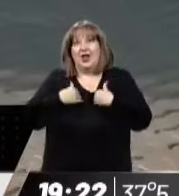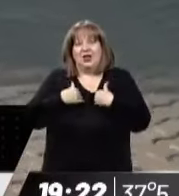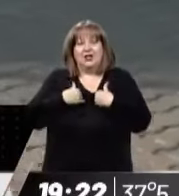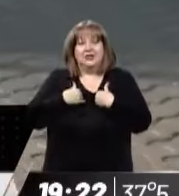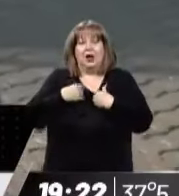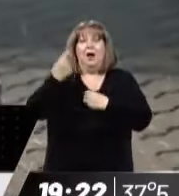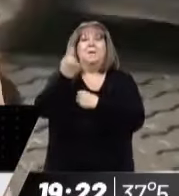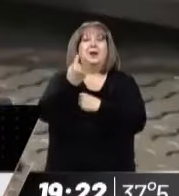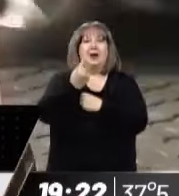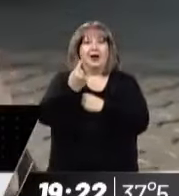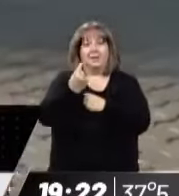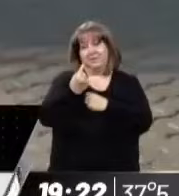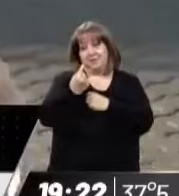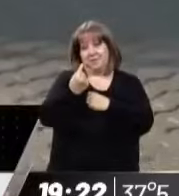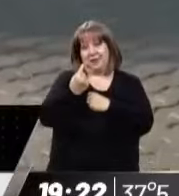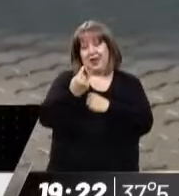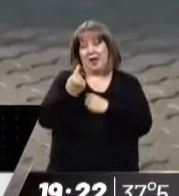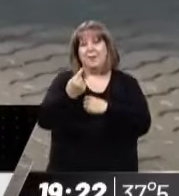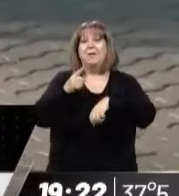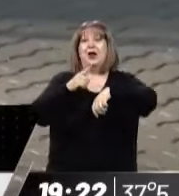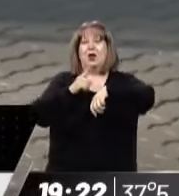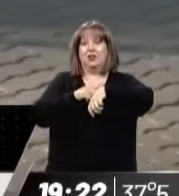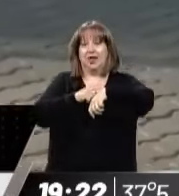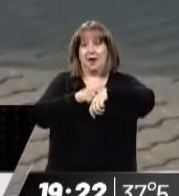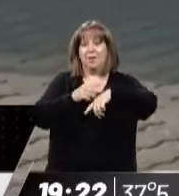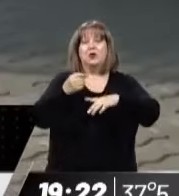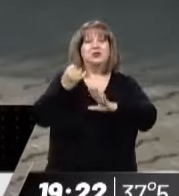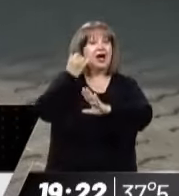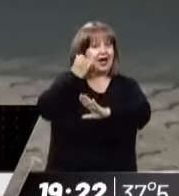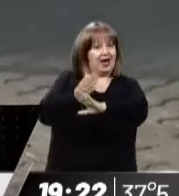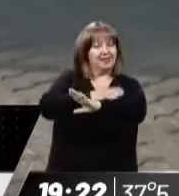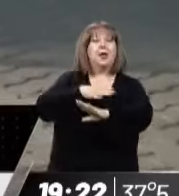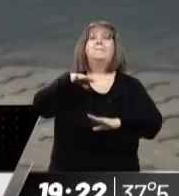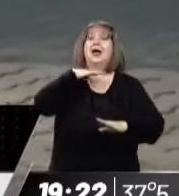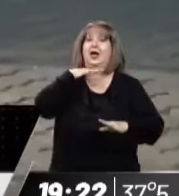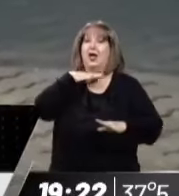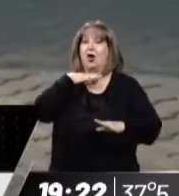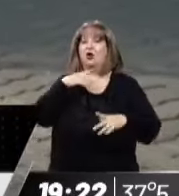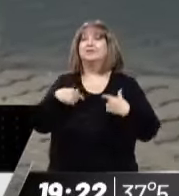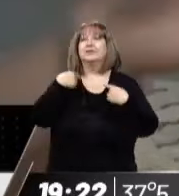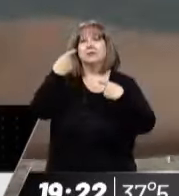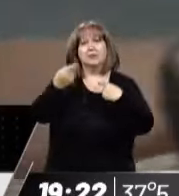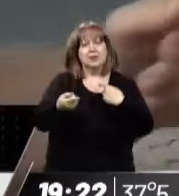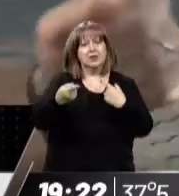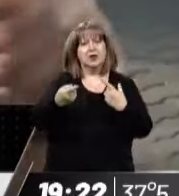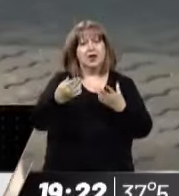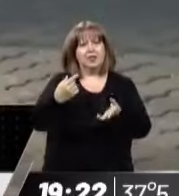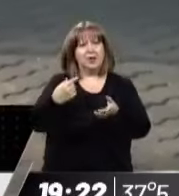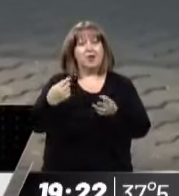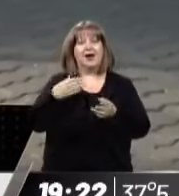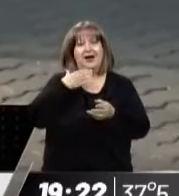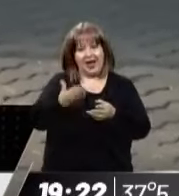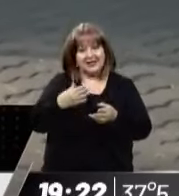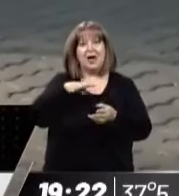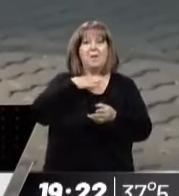pero primero quiero, es que pasé un poquitín de tiempo también en México y conocí dos amigos acá y gracias a ellos conocí a mi mujer.